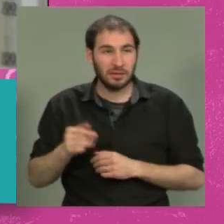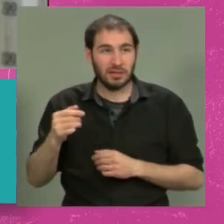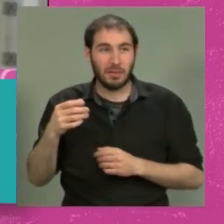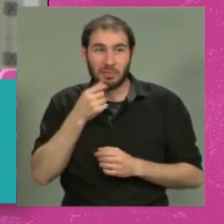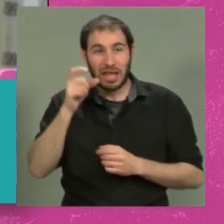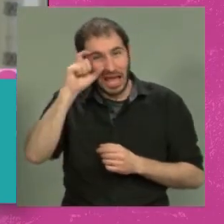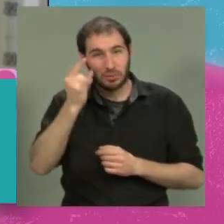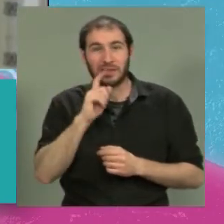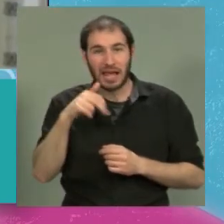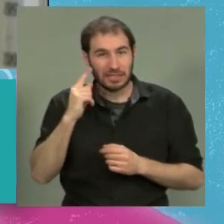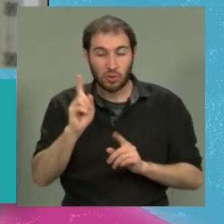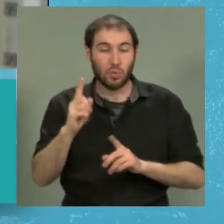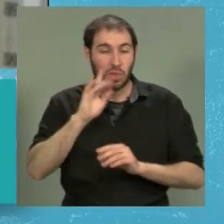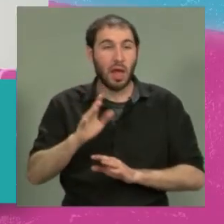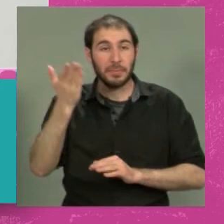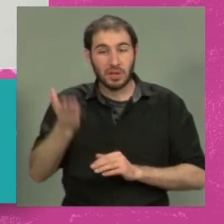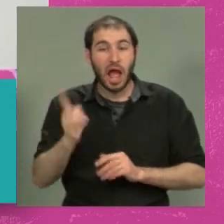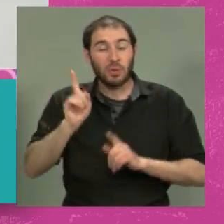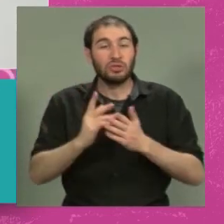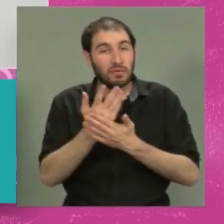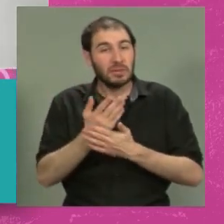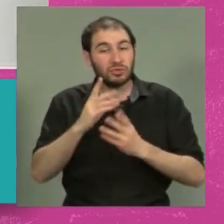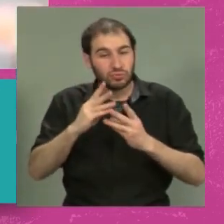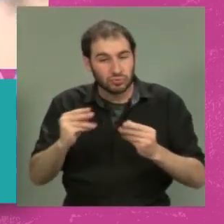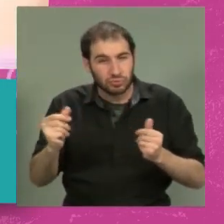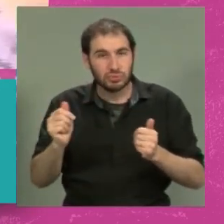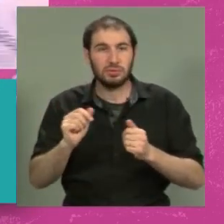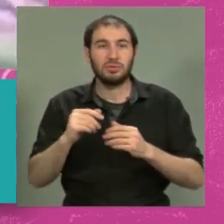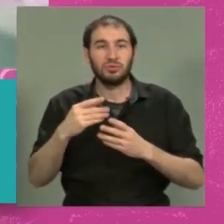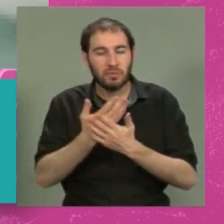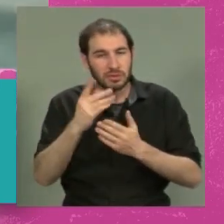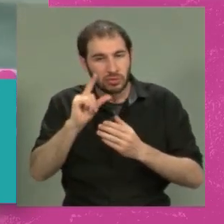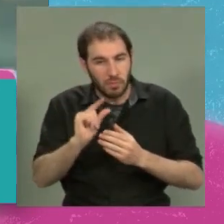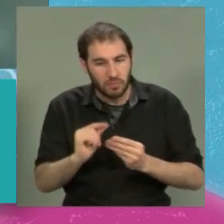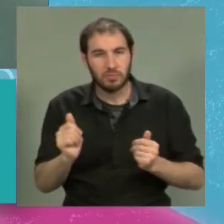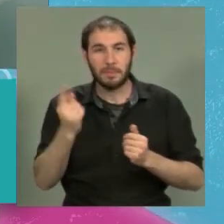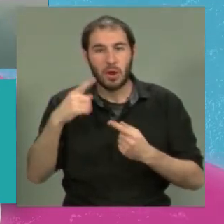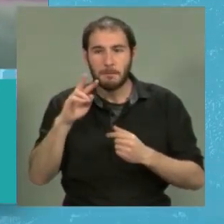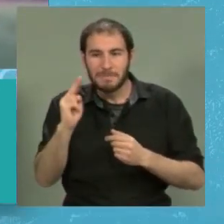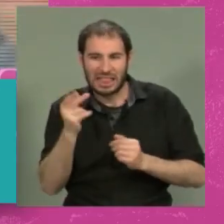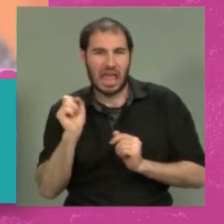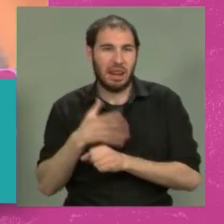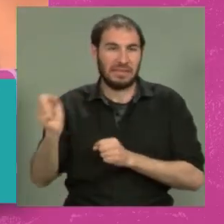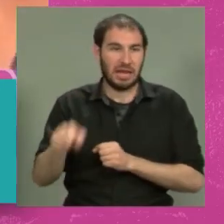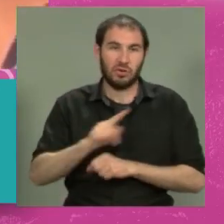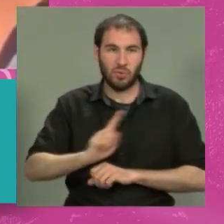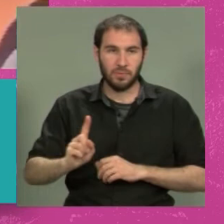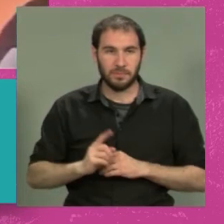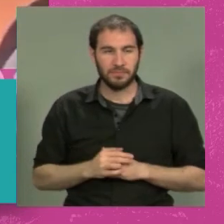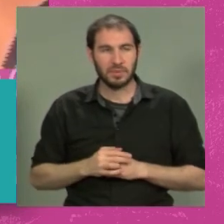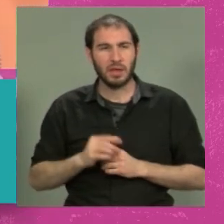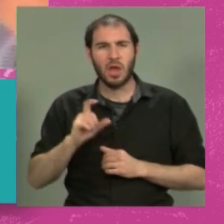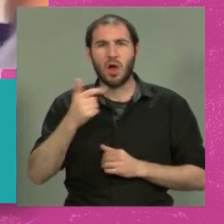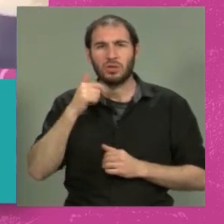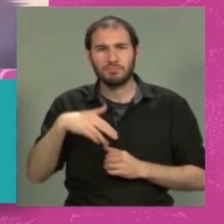de eutanasia. Ojo, que el paciente a veces quiere que le alivien su sufrimiento, que le mate su sufrimiento, no que lo maten a ellos. Bien. Osman, desde